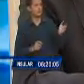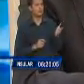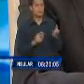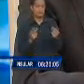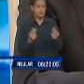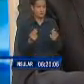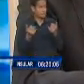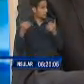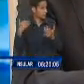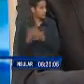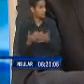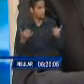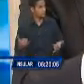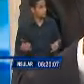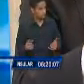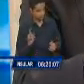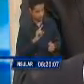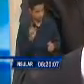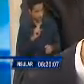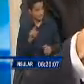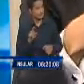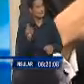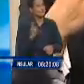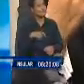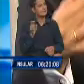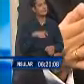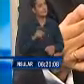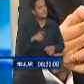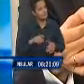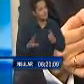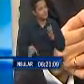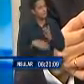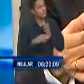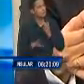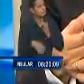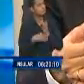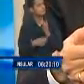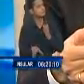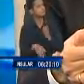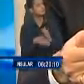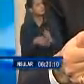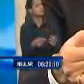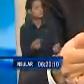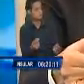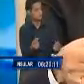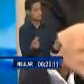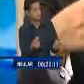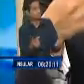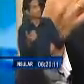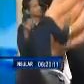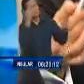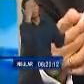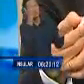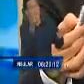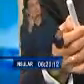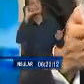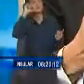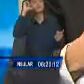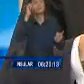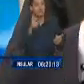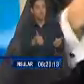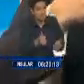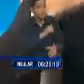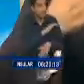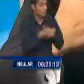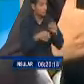el día de hoy. El tema pasa es por la necesidad de acumulación de valores monetarios a efectos de que mañana, cuando